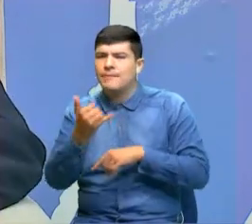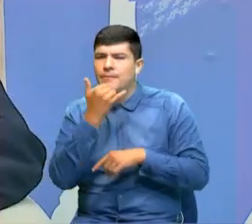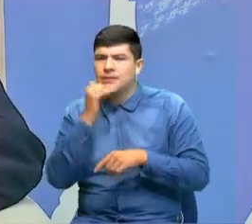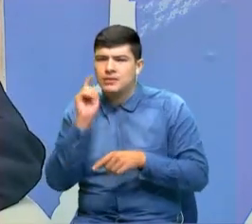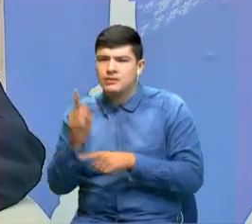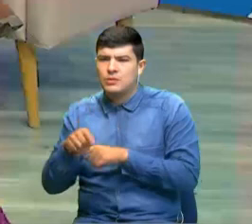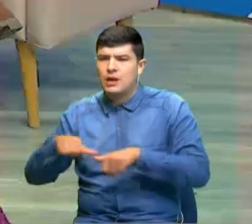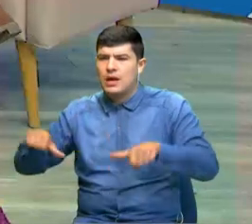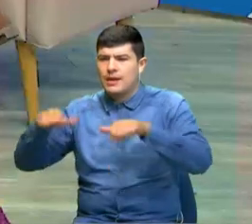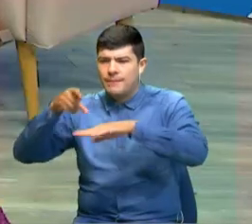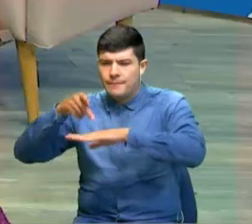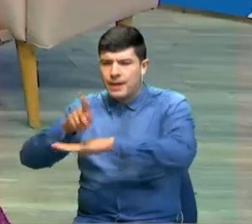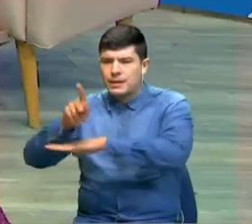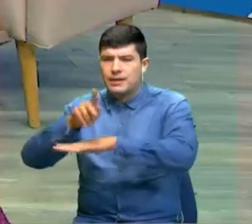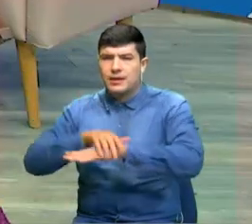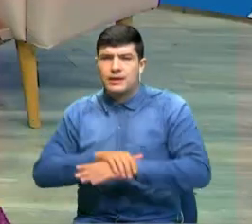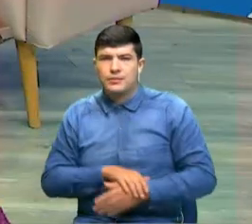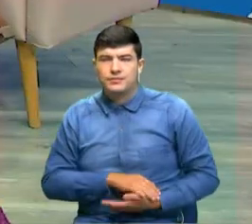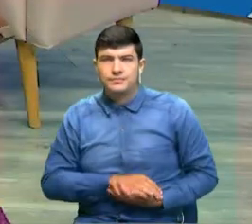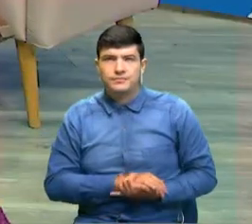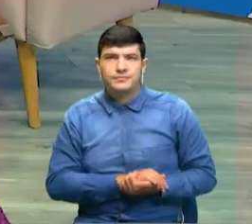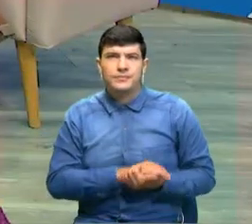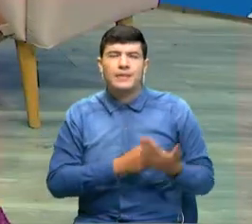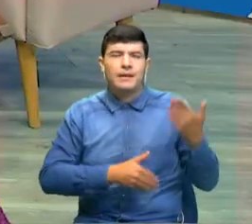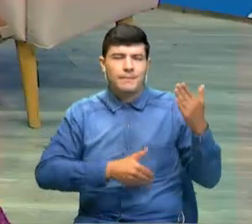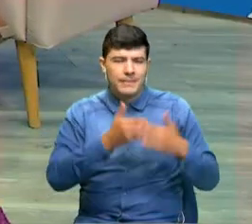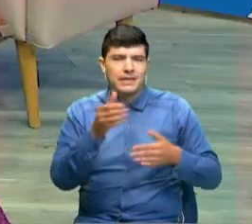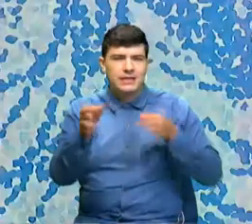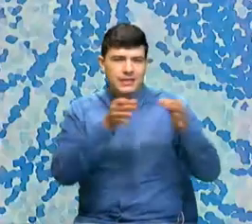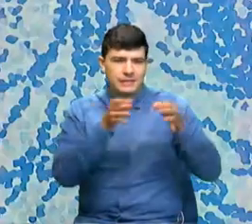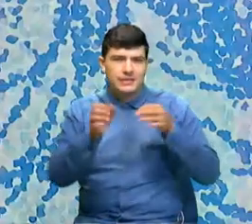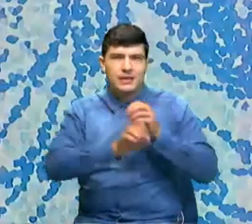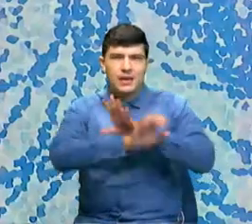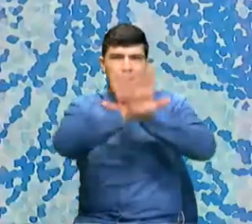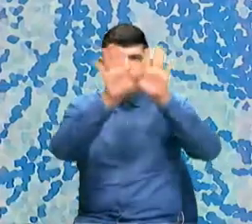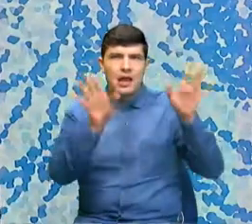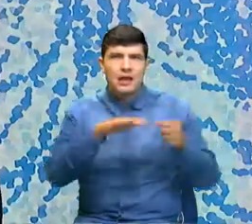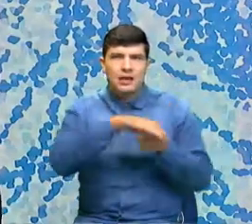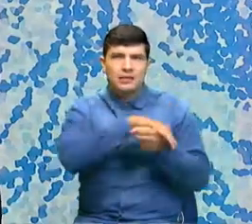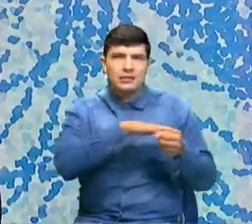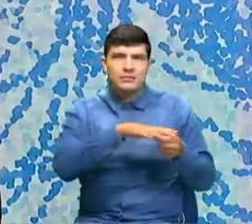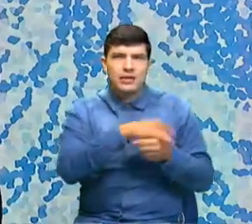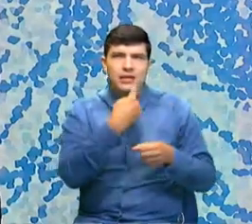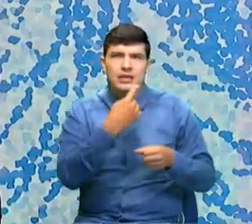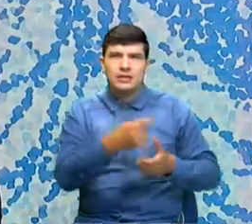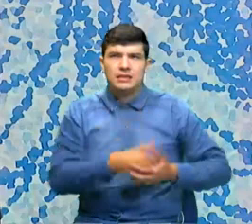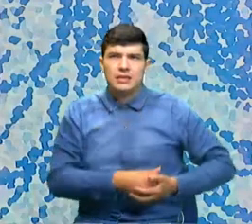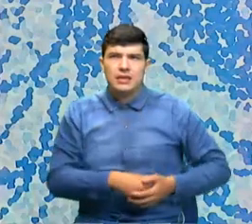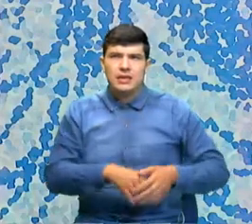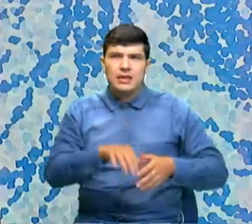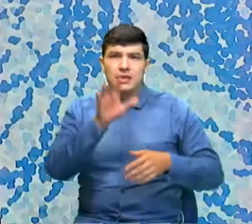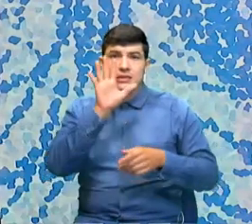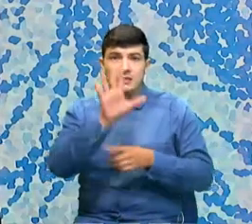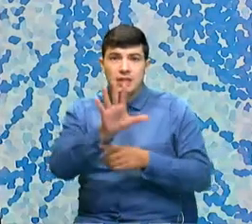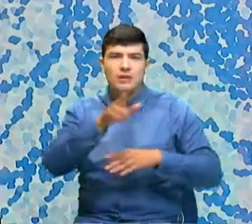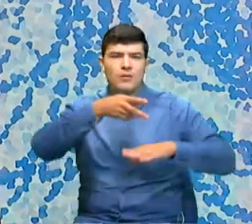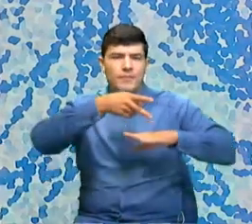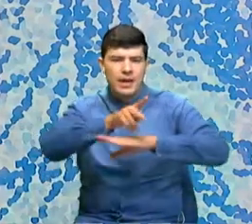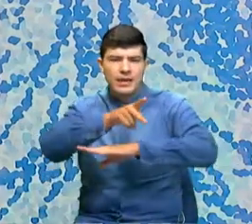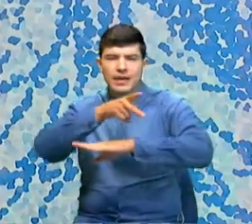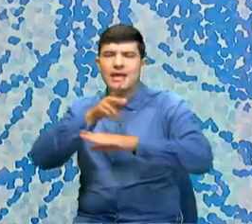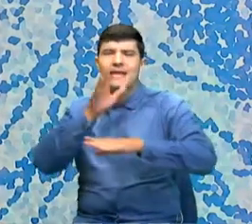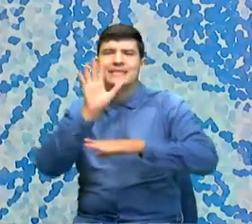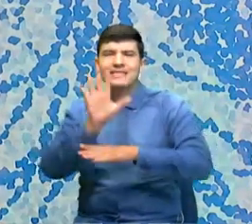esos espacios? Bueno, entremos a explicar la situación. Existen cinco clases de parqueaderos.